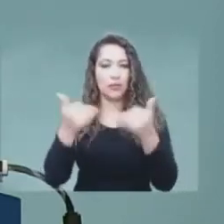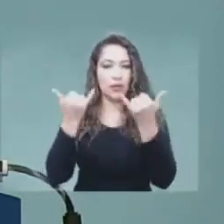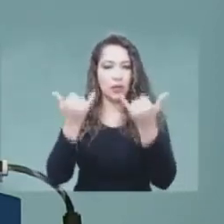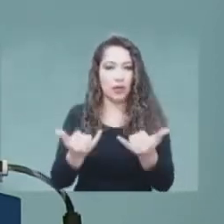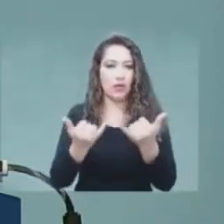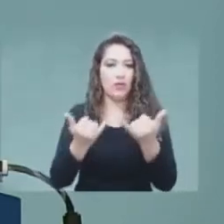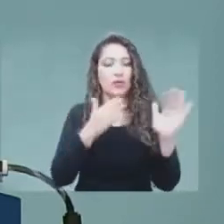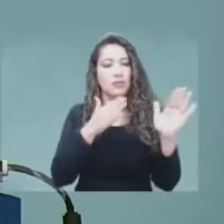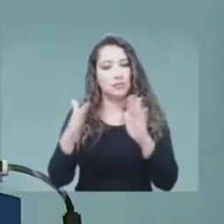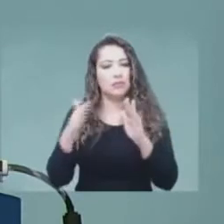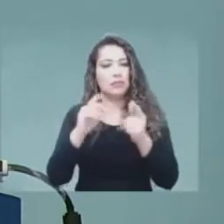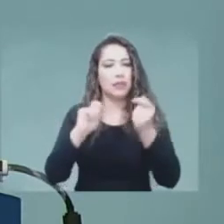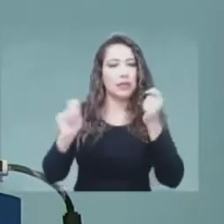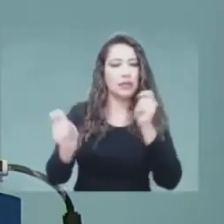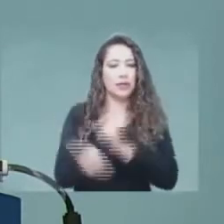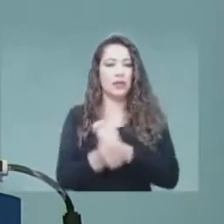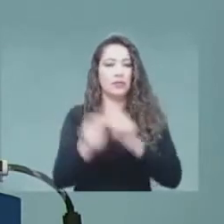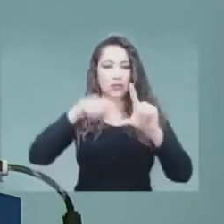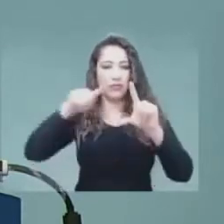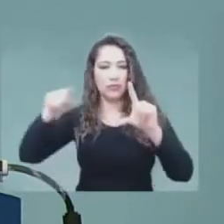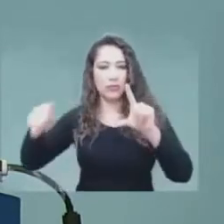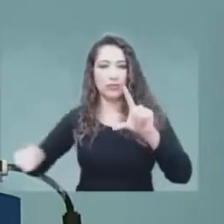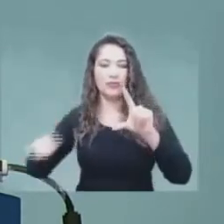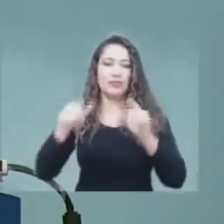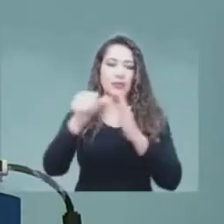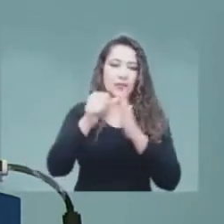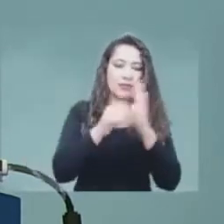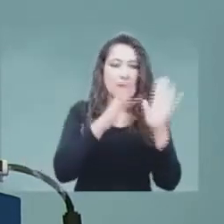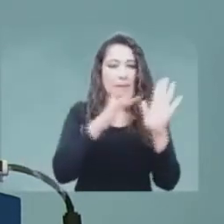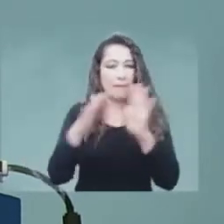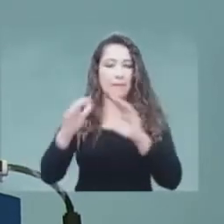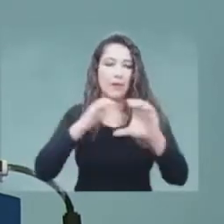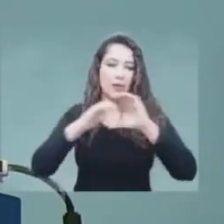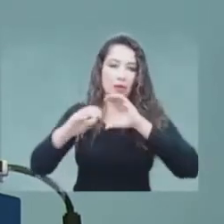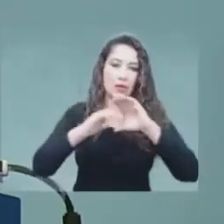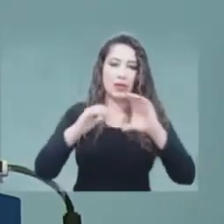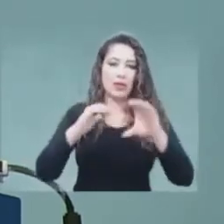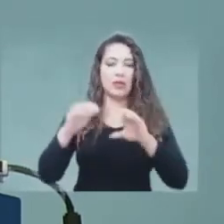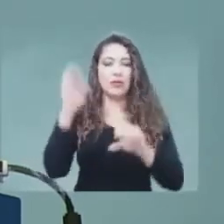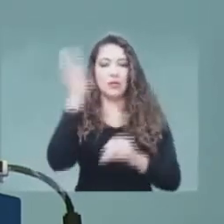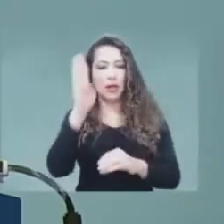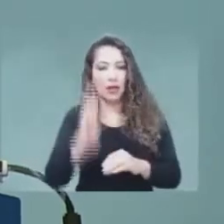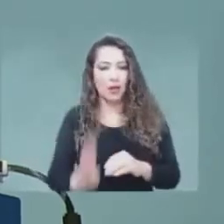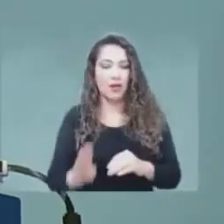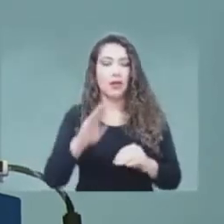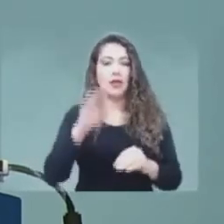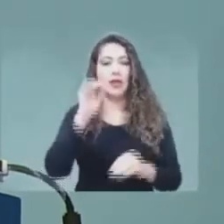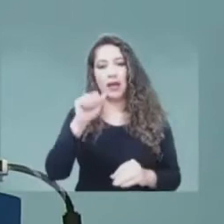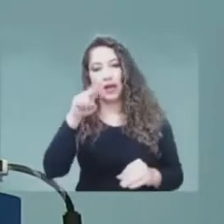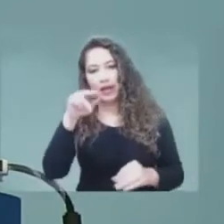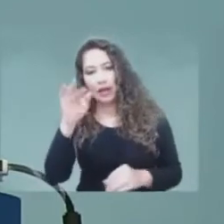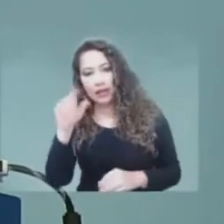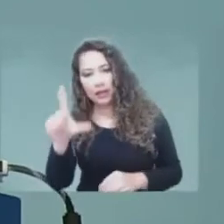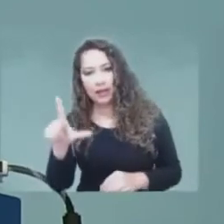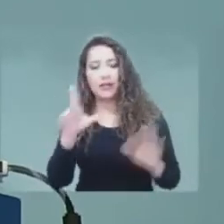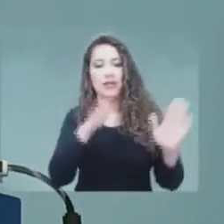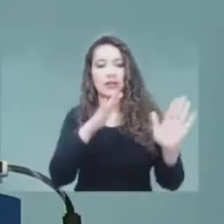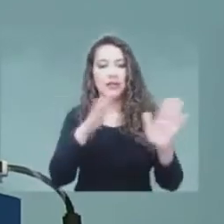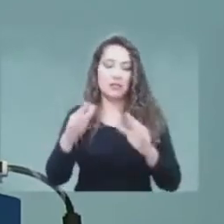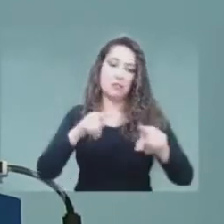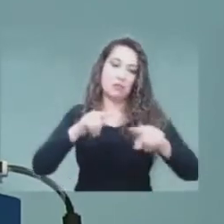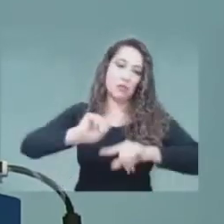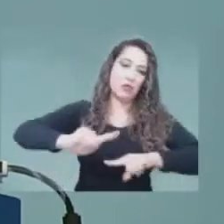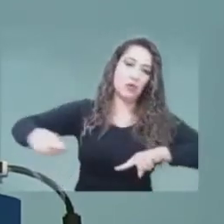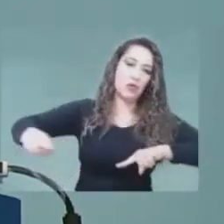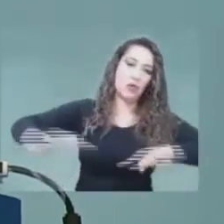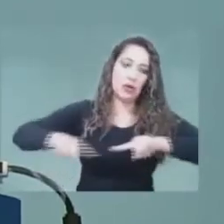radiodifusión en la Agencia Reguladora de Telecomunicaciones de Brasil, Anatel, y coordinador de la Comisión Brasileña de